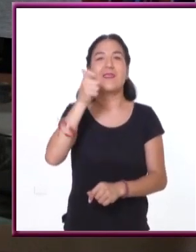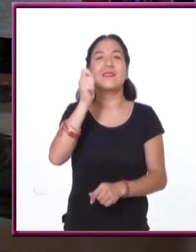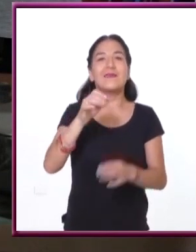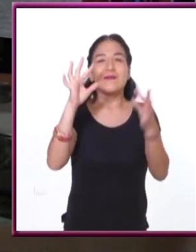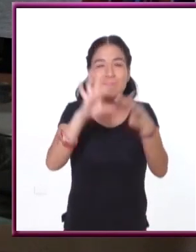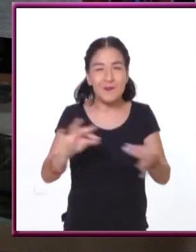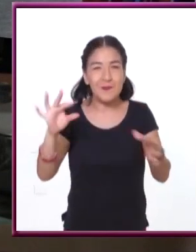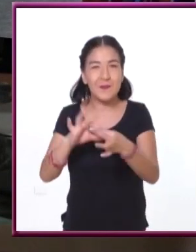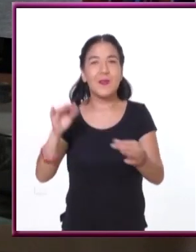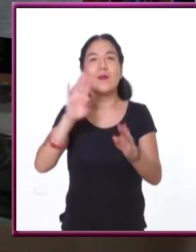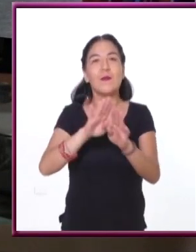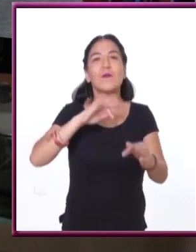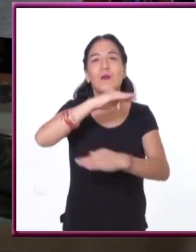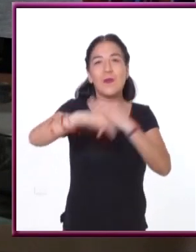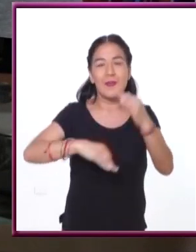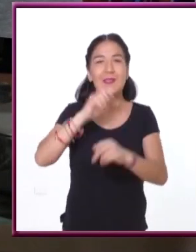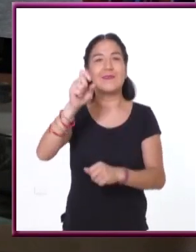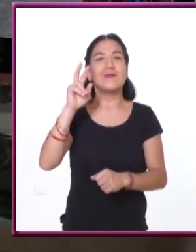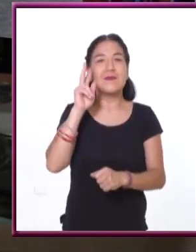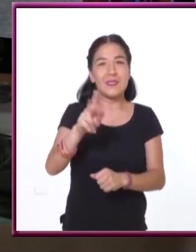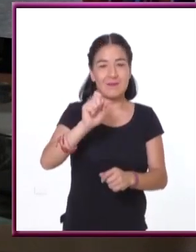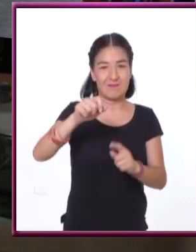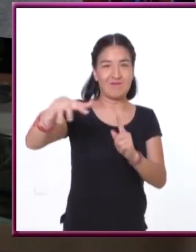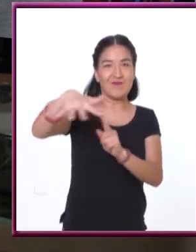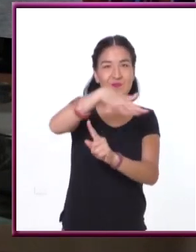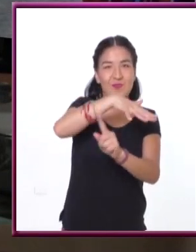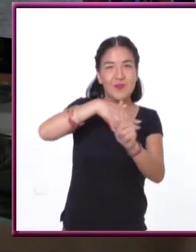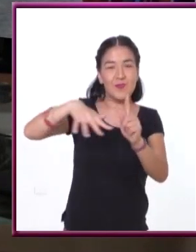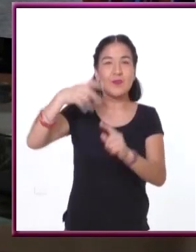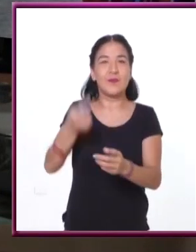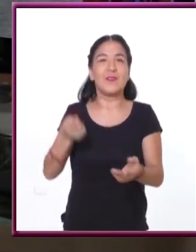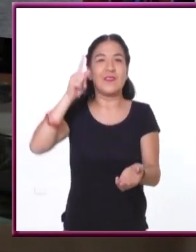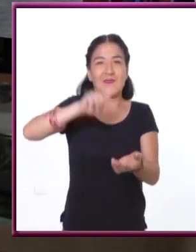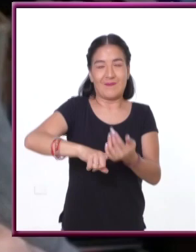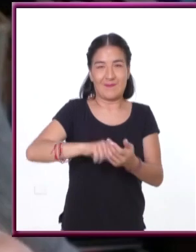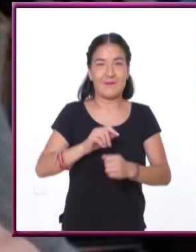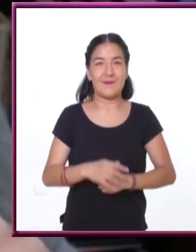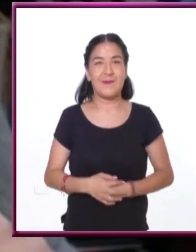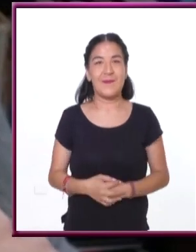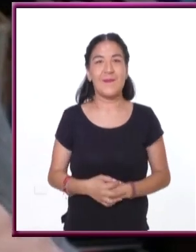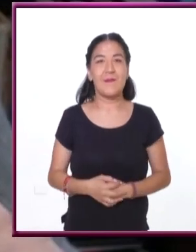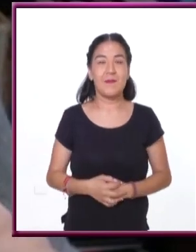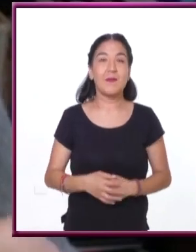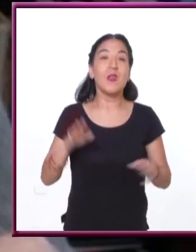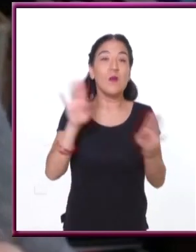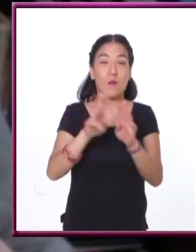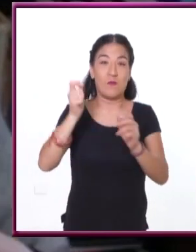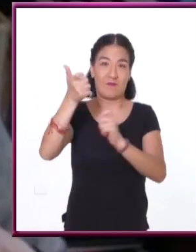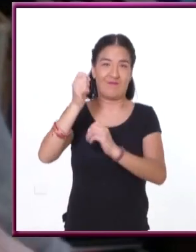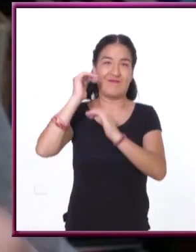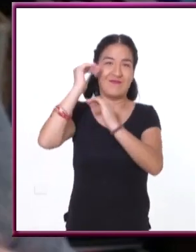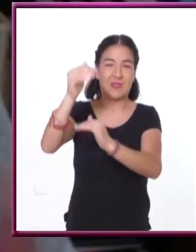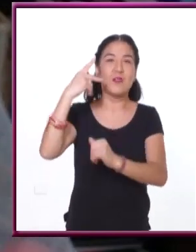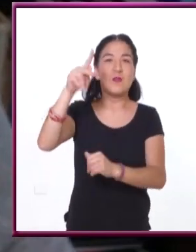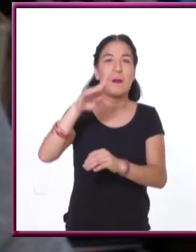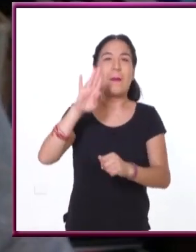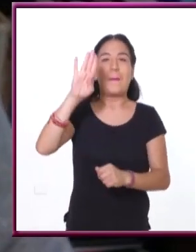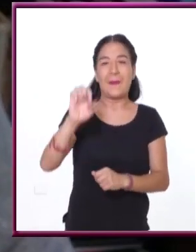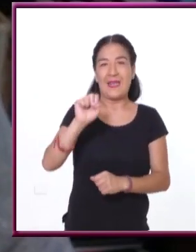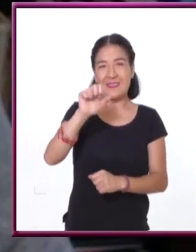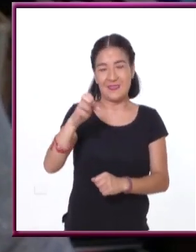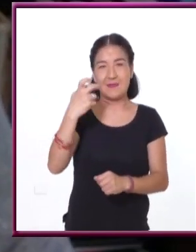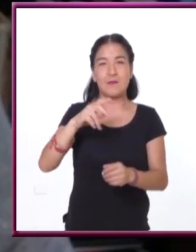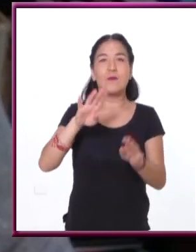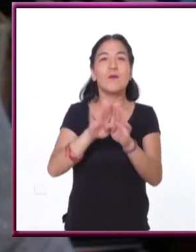y explicado metodológicamente los satélites que orbitaban alrededor de Júpiter? Estableció las bases del